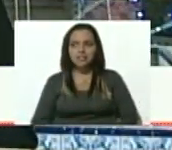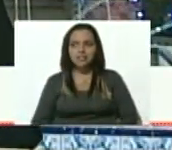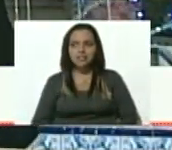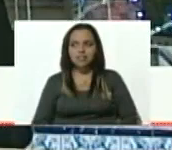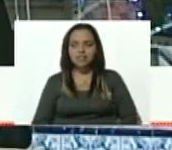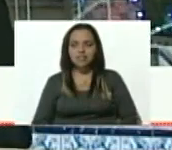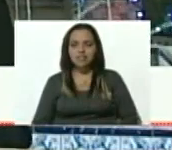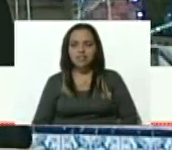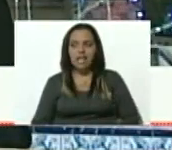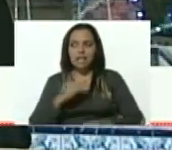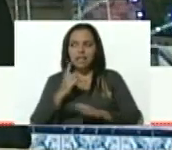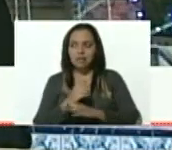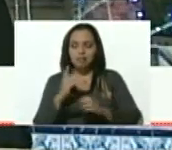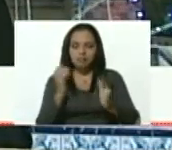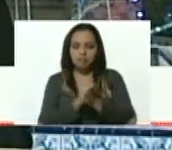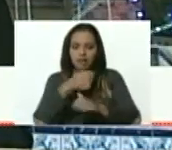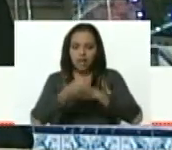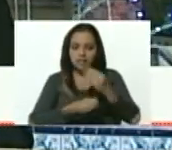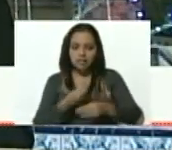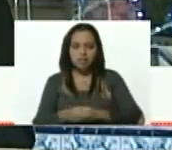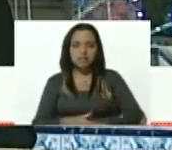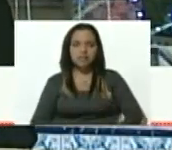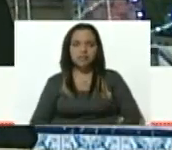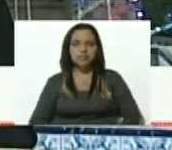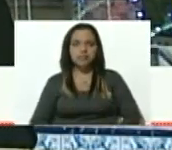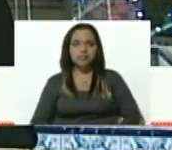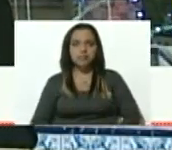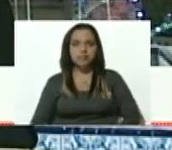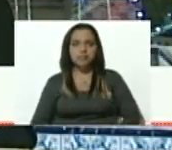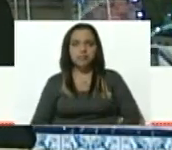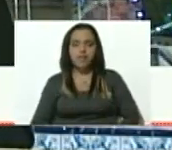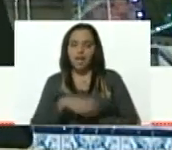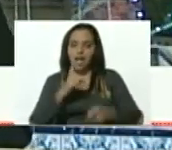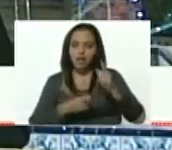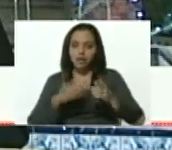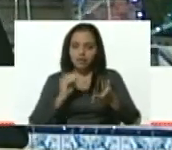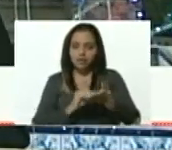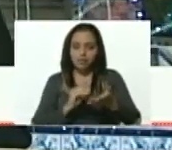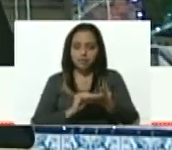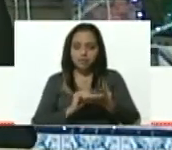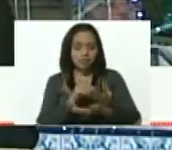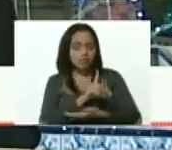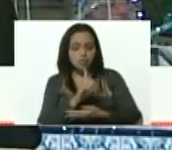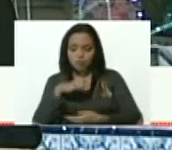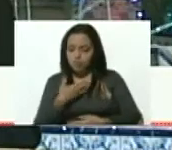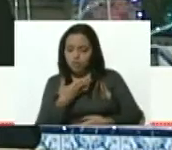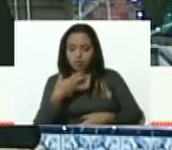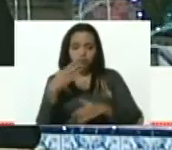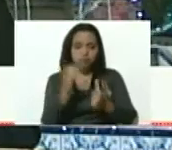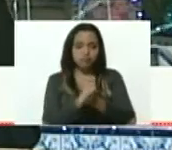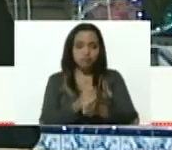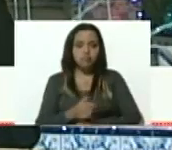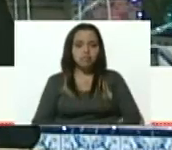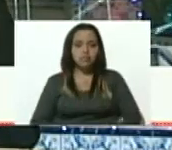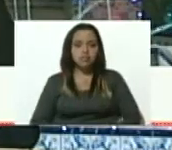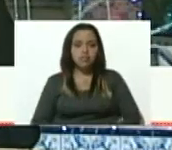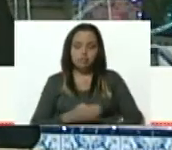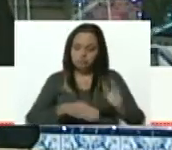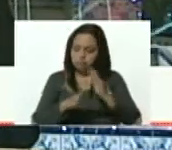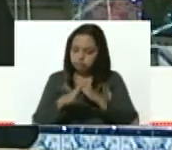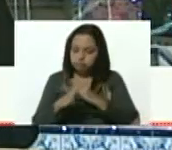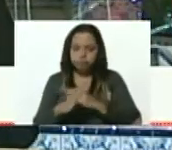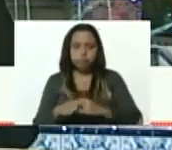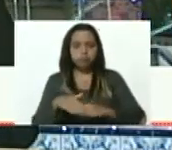Tenemos que lograrlo, tenemos que lograrlo. En algunos casos no lo hemos logrado. Y uno pasa por algunos